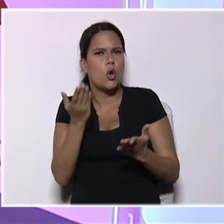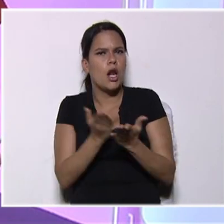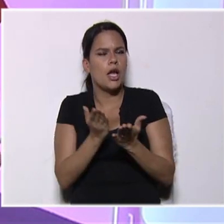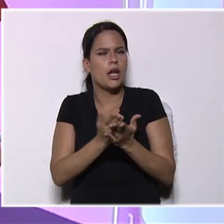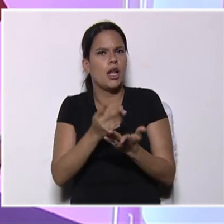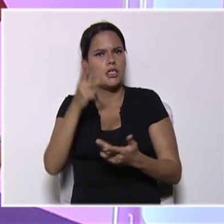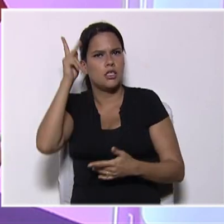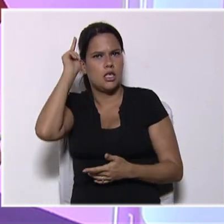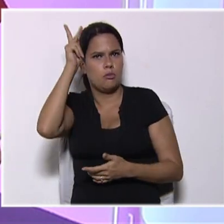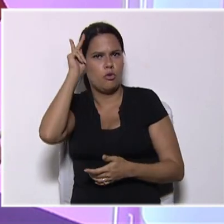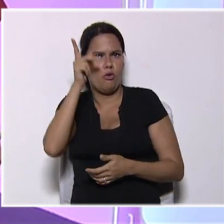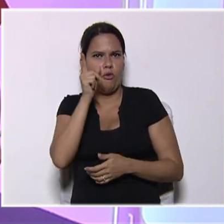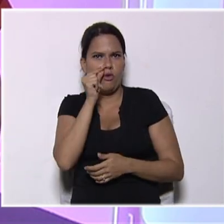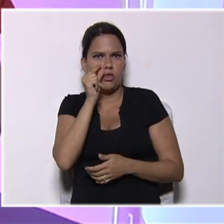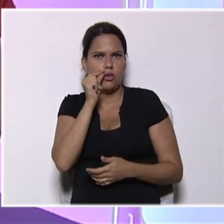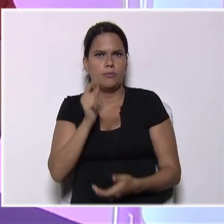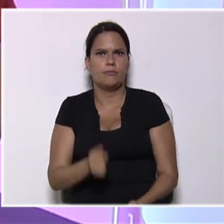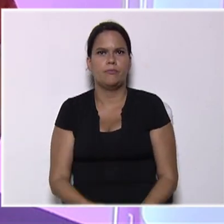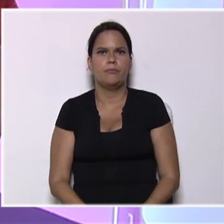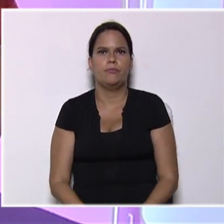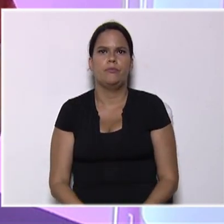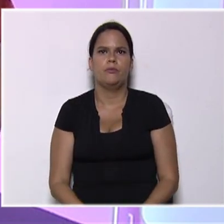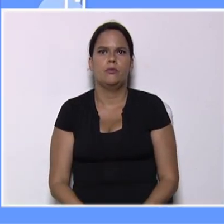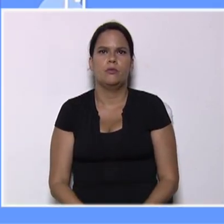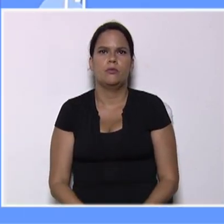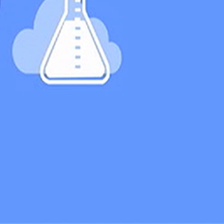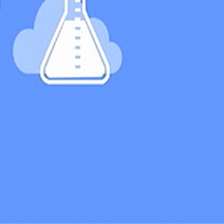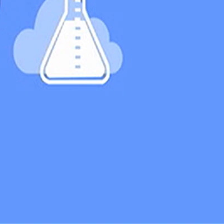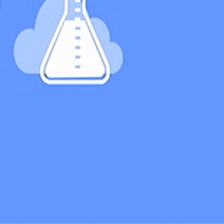del profesor Reinaldo Rodríguez.